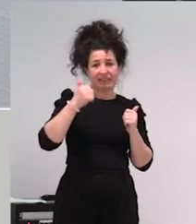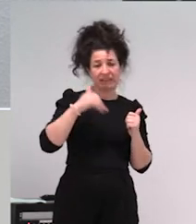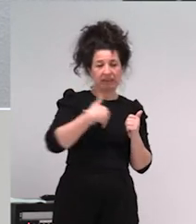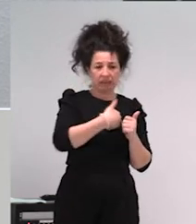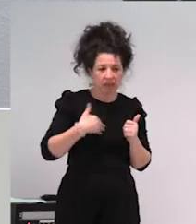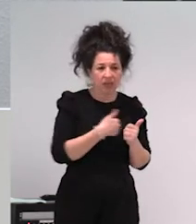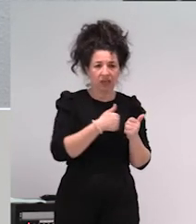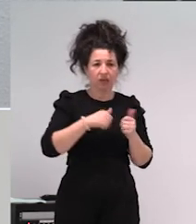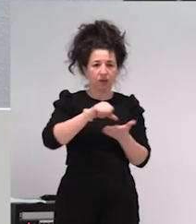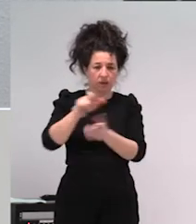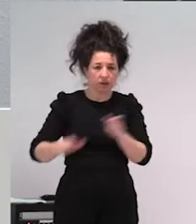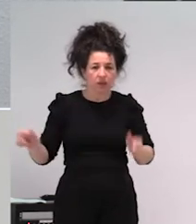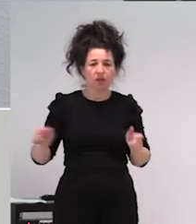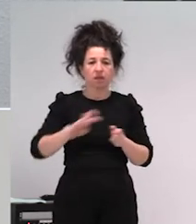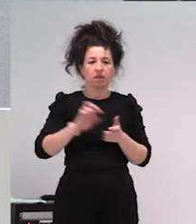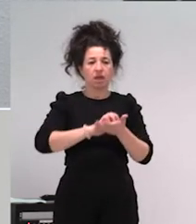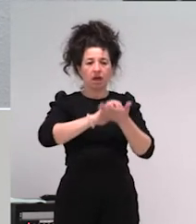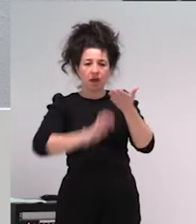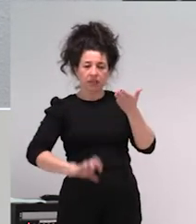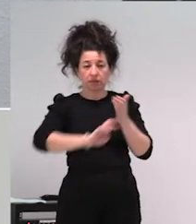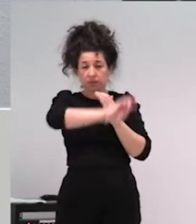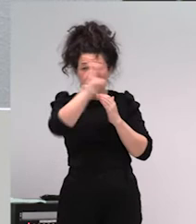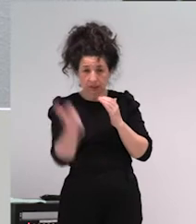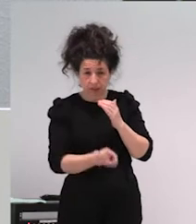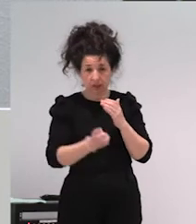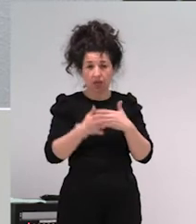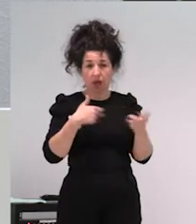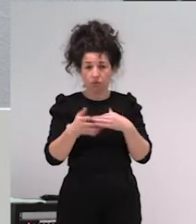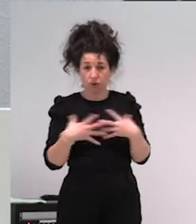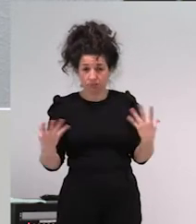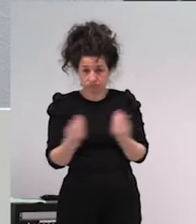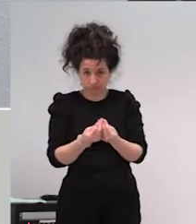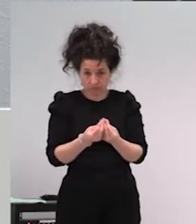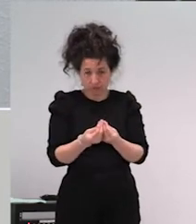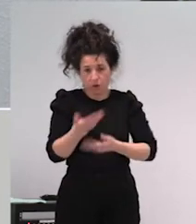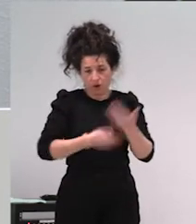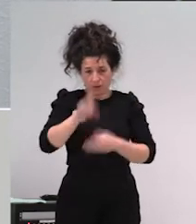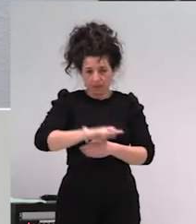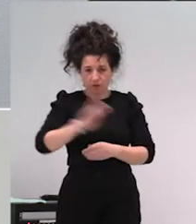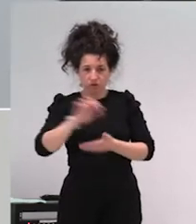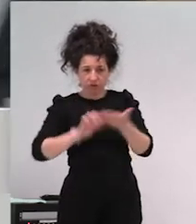escrito varios artículos y es coautora de unos cuantos también. Así que nada, cuando quieras.